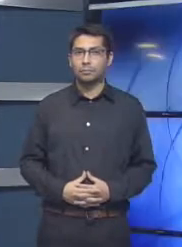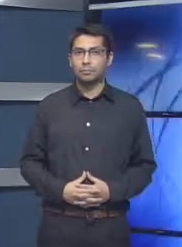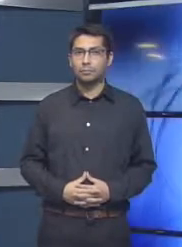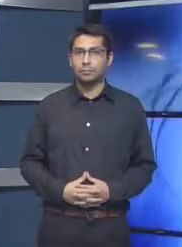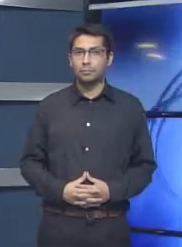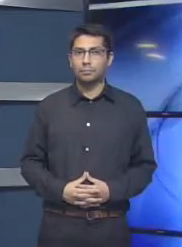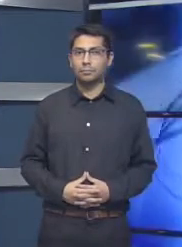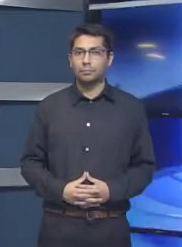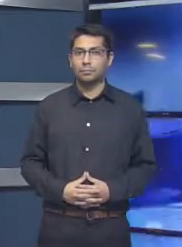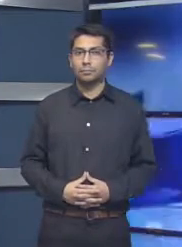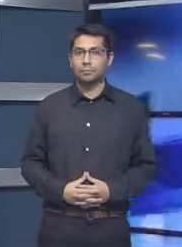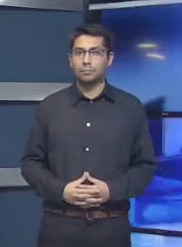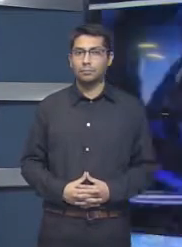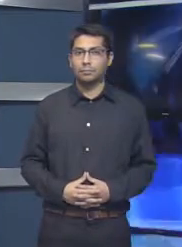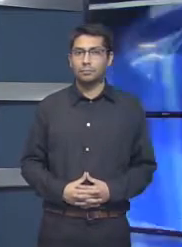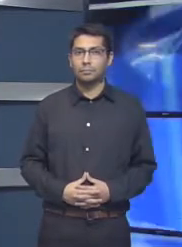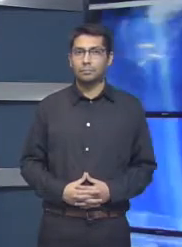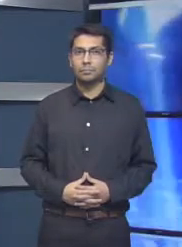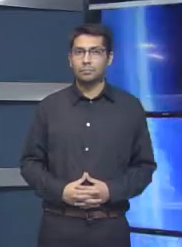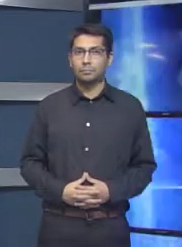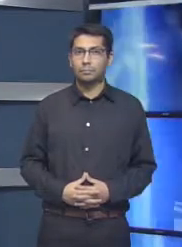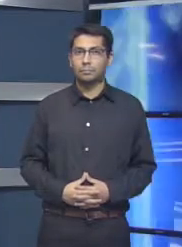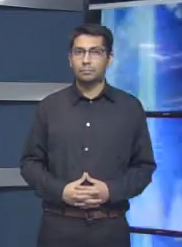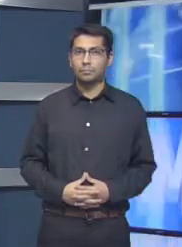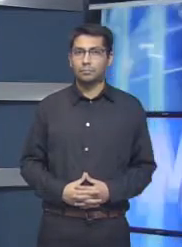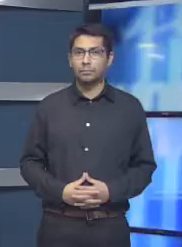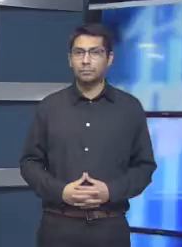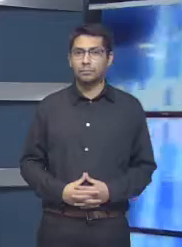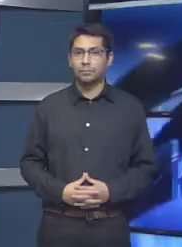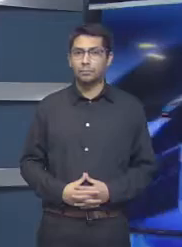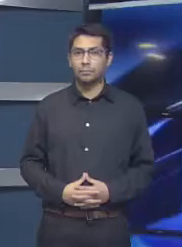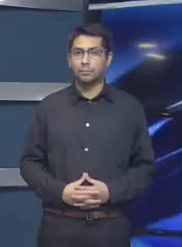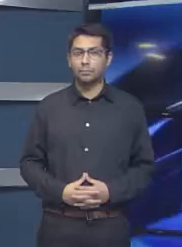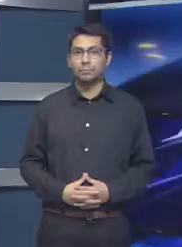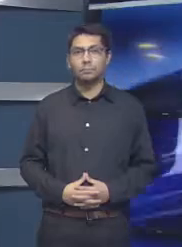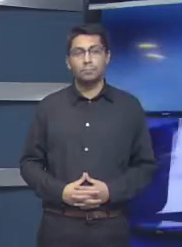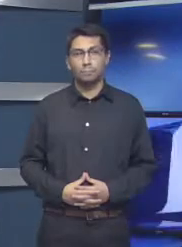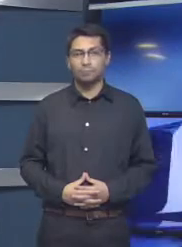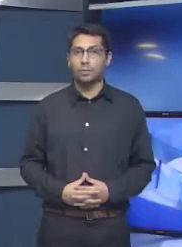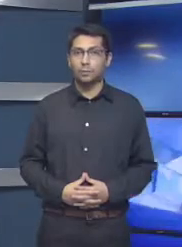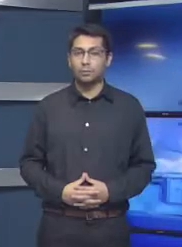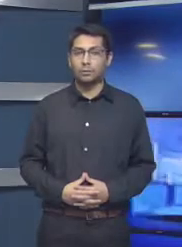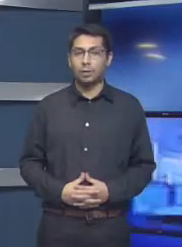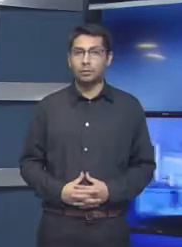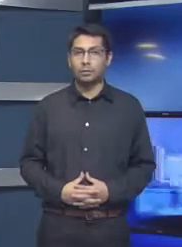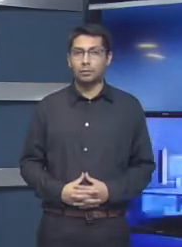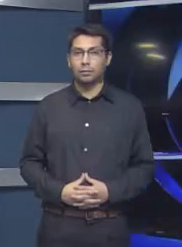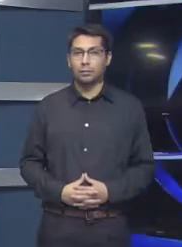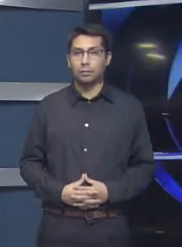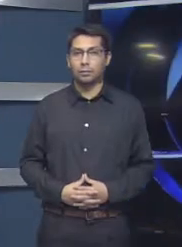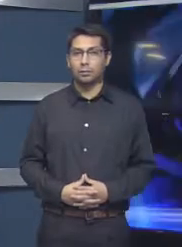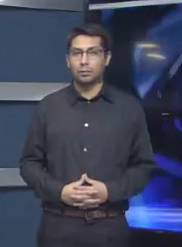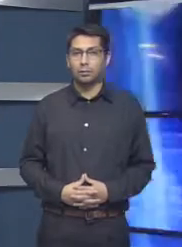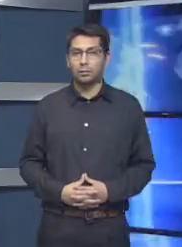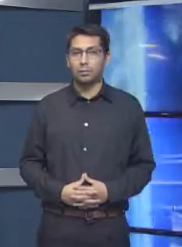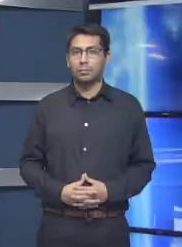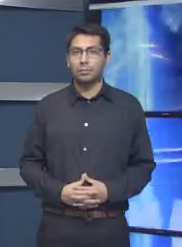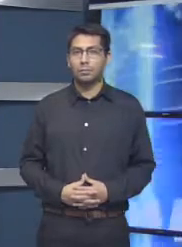casos el banco terminó cobrando el 75%. Esto lo consideramos